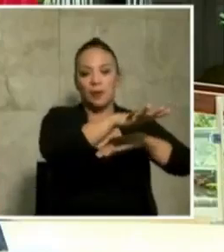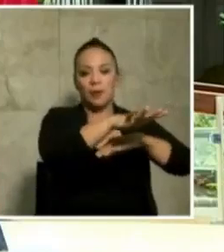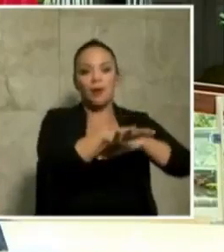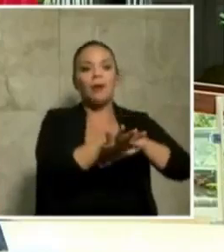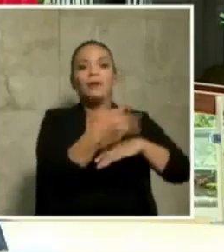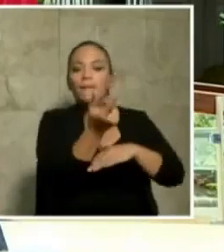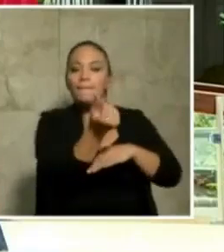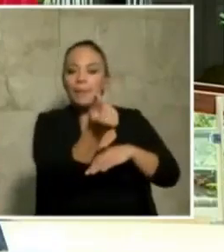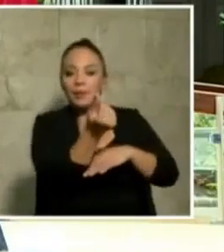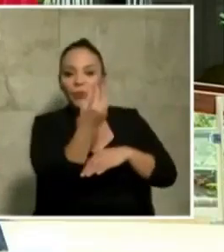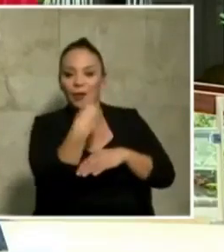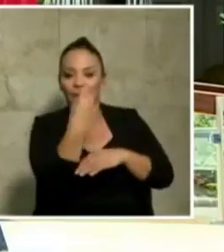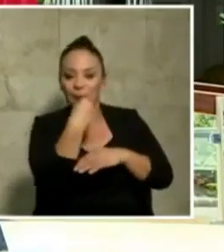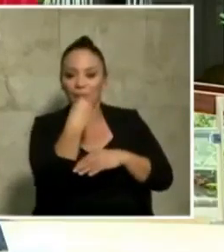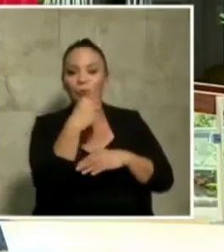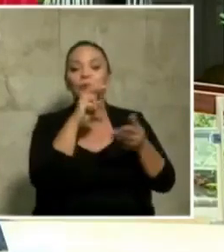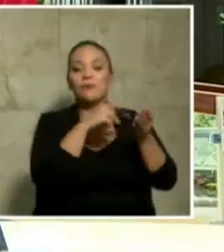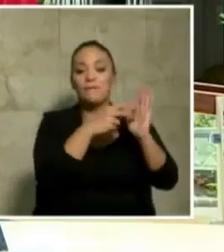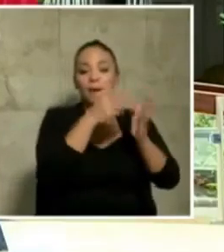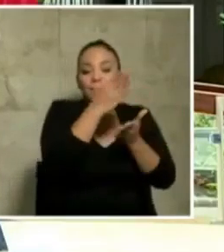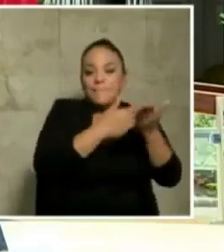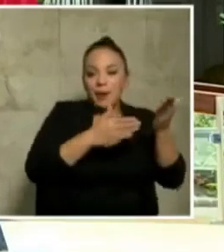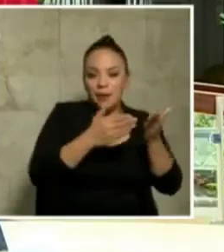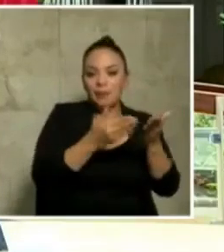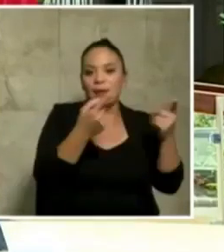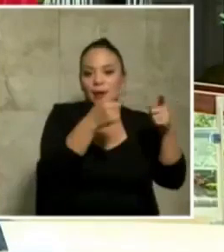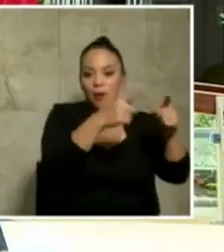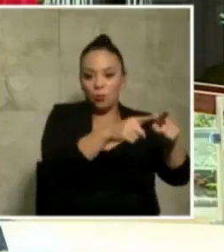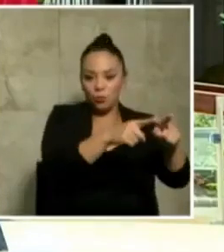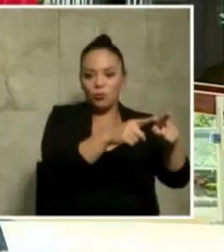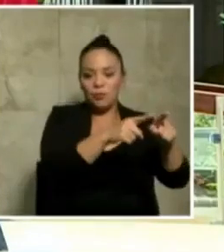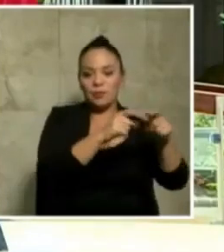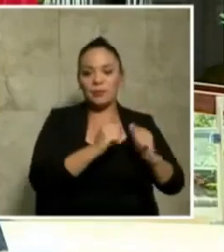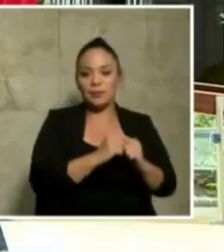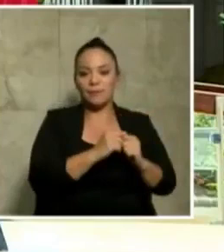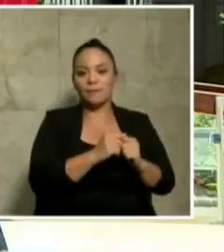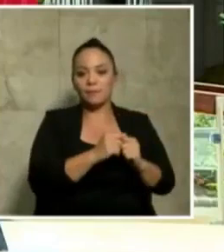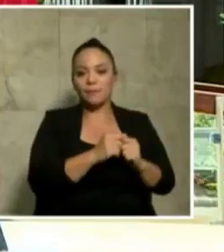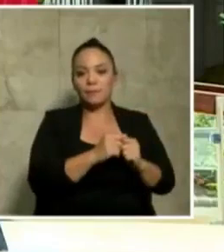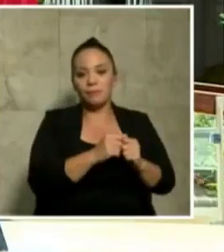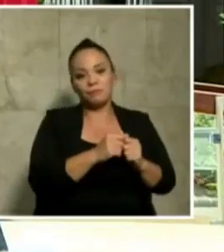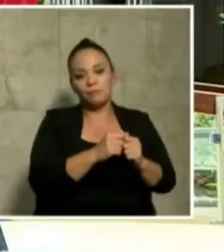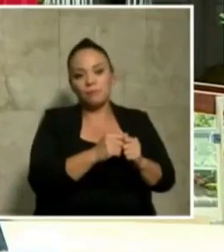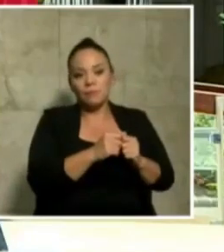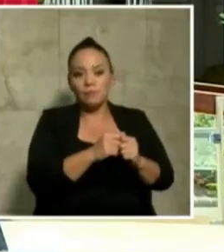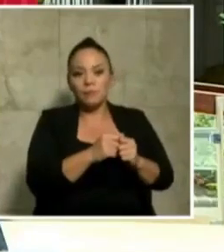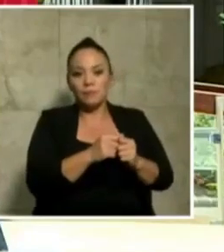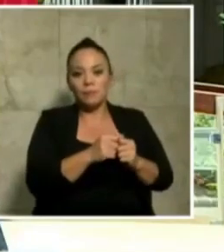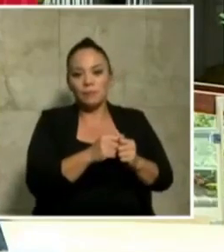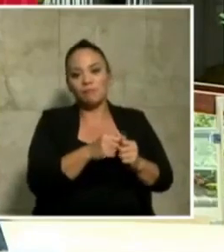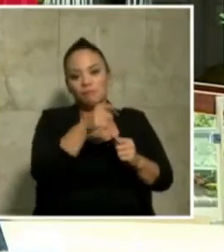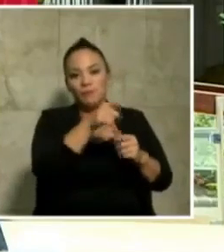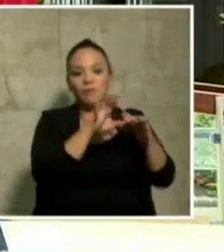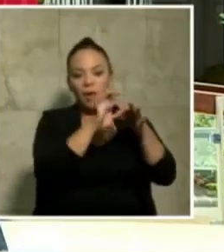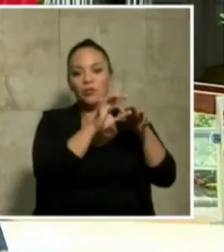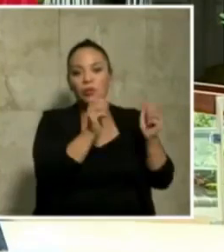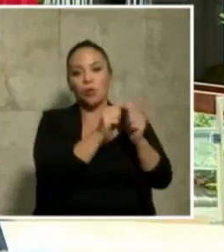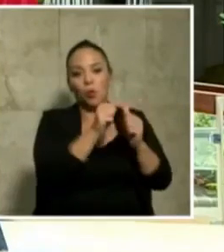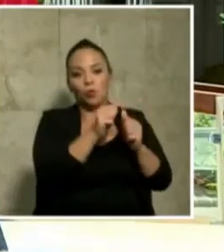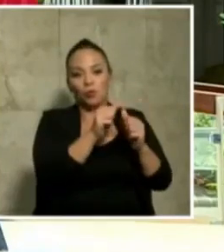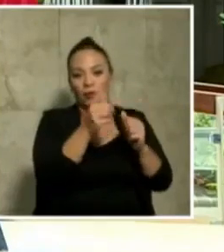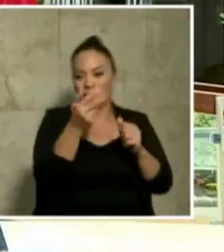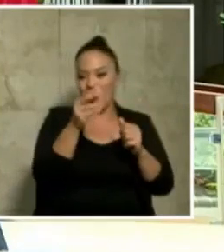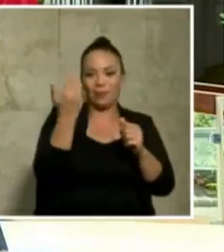de los alimentos. Así que parte de las causas se concentran en lo que los compañeros acaban de anunciar. Por otro